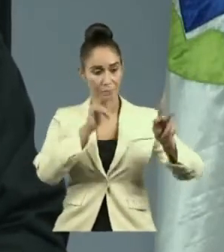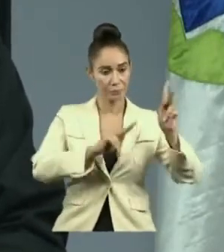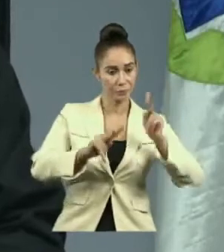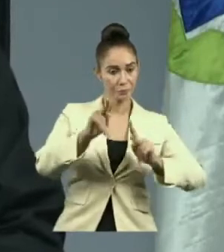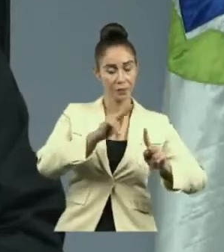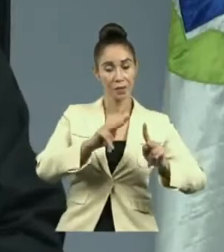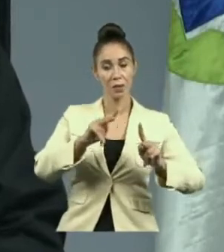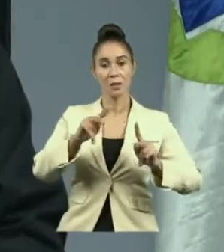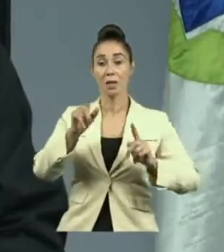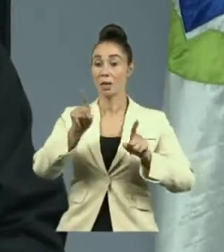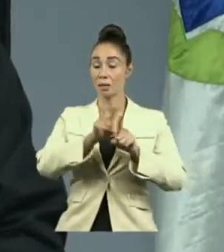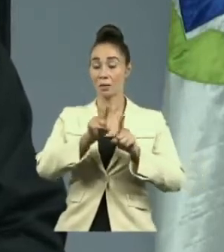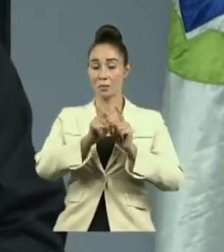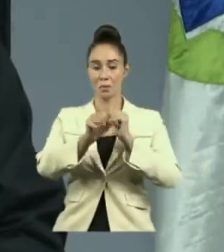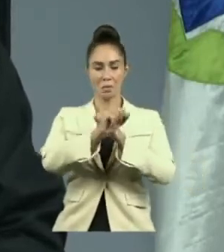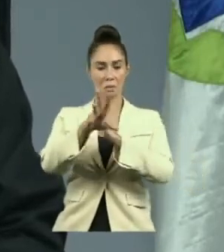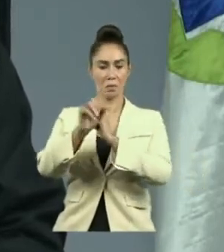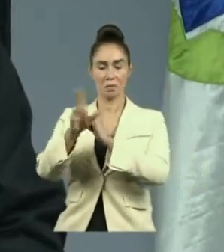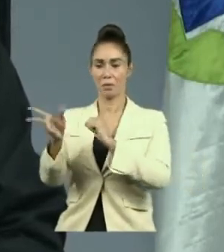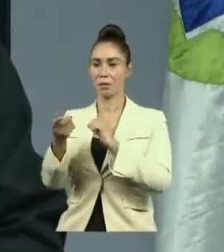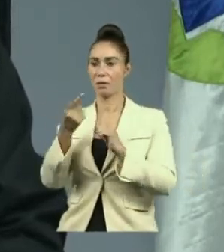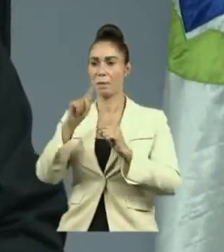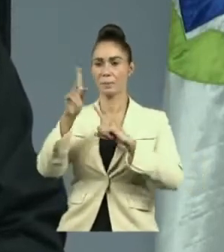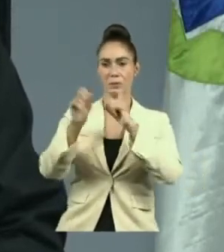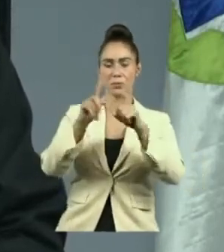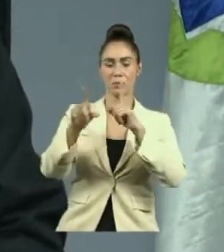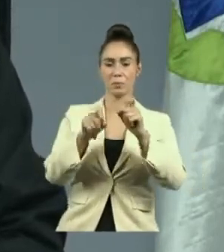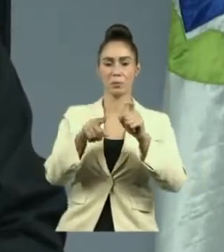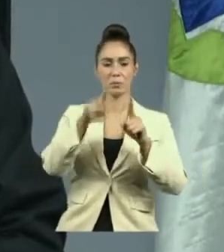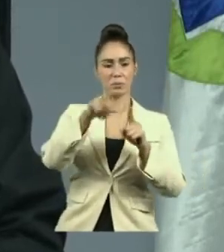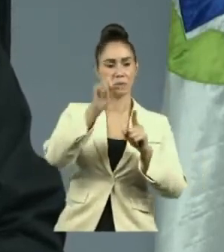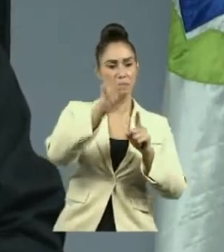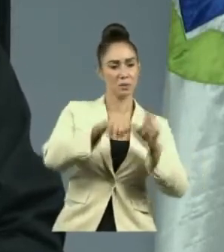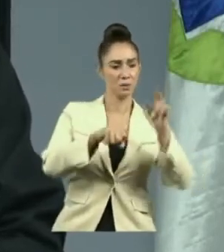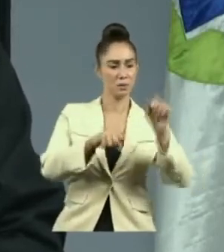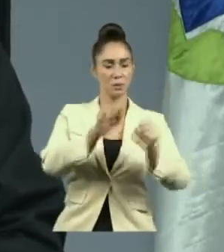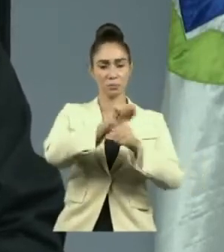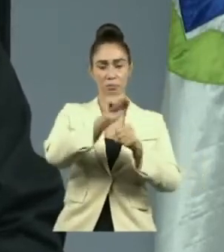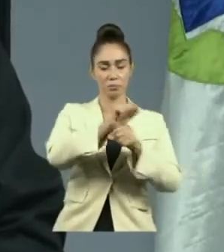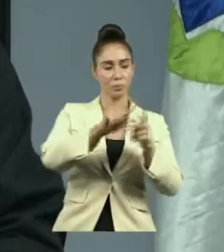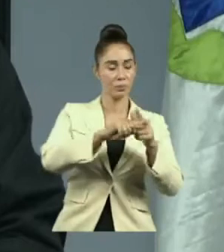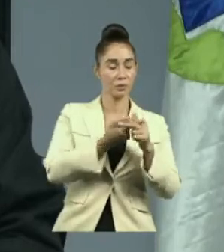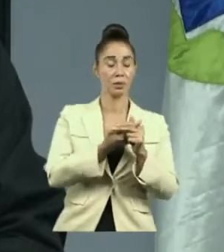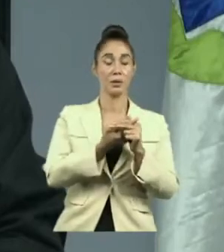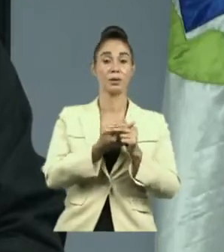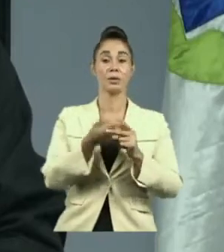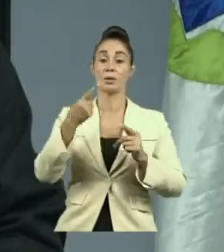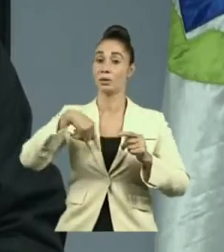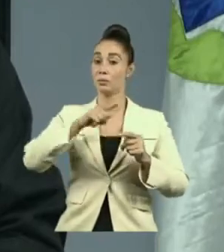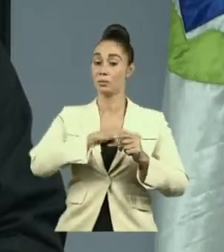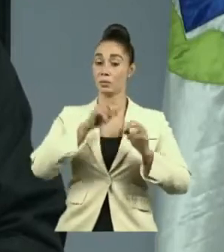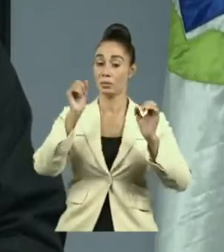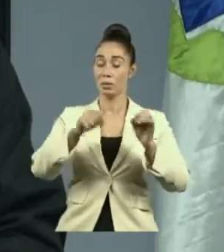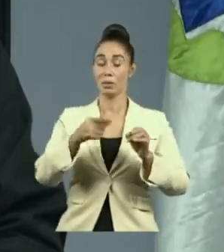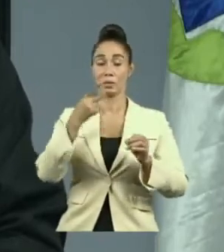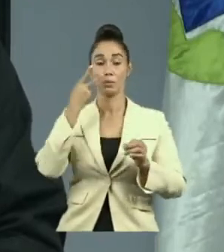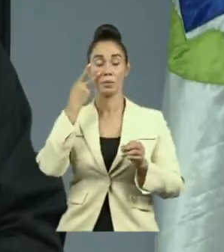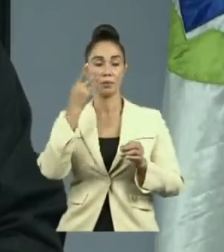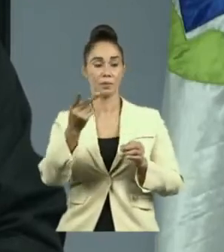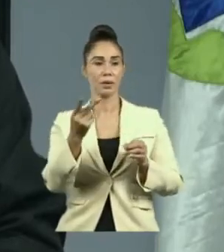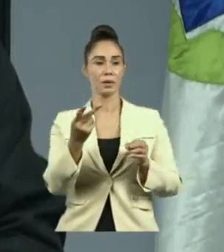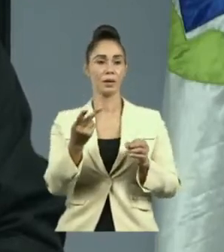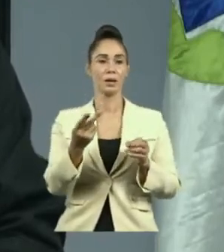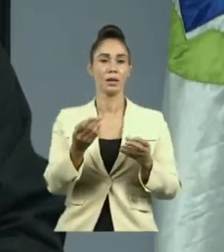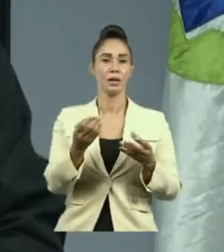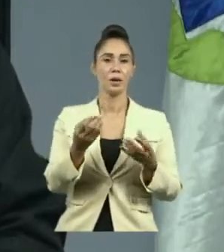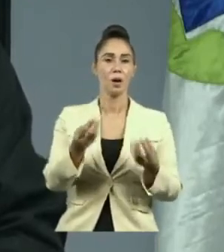debatiendo la operación a viabilidad o no del mismo y lo que queremos es justamente ver en